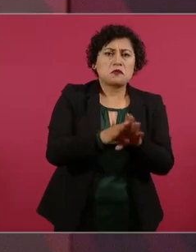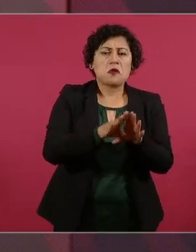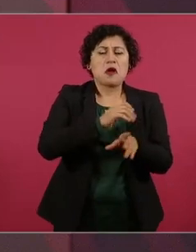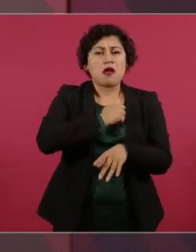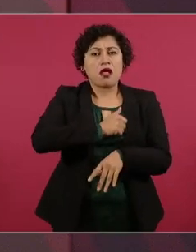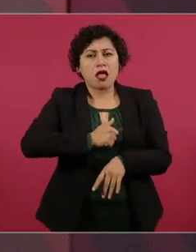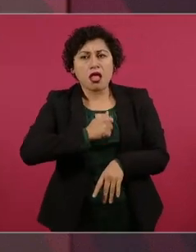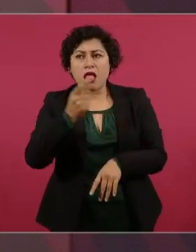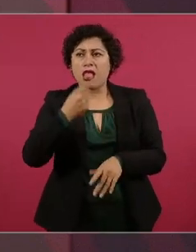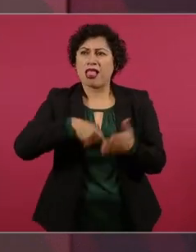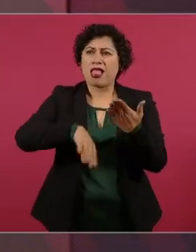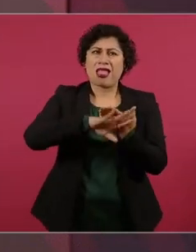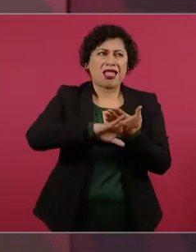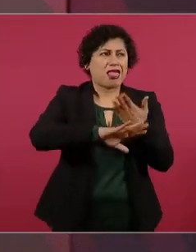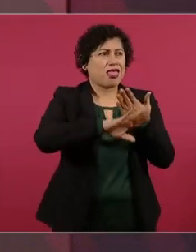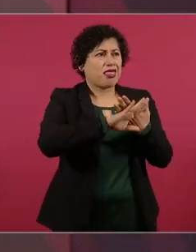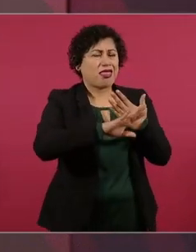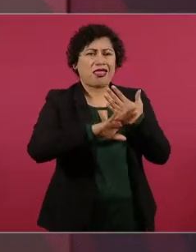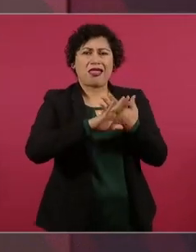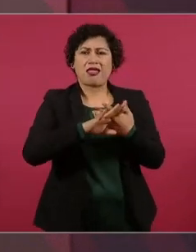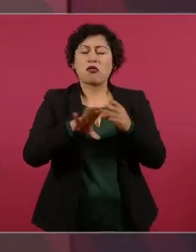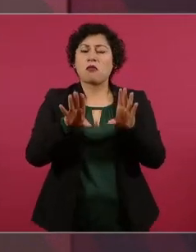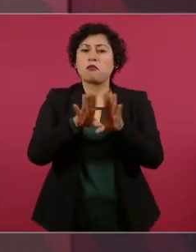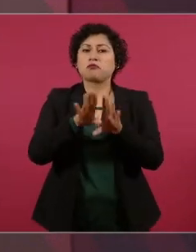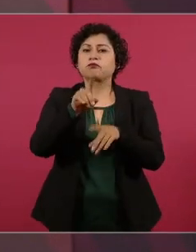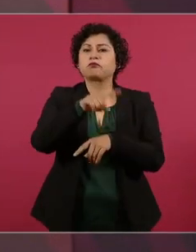de parte del bloque